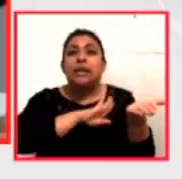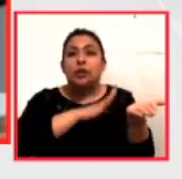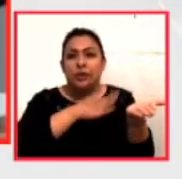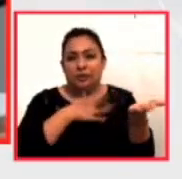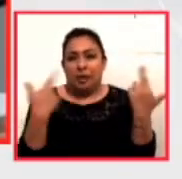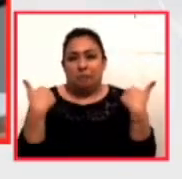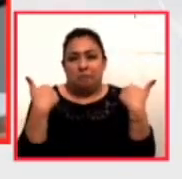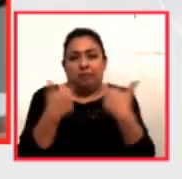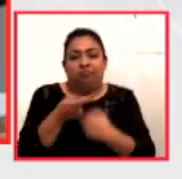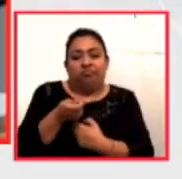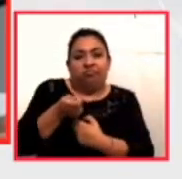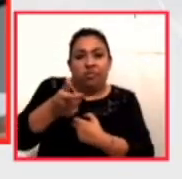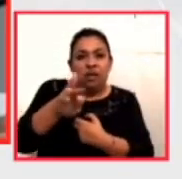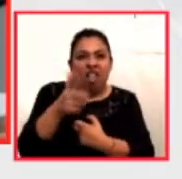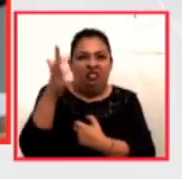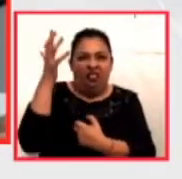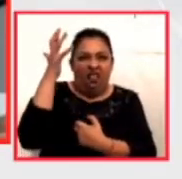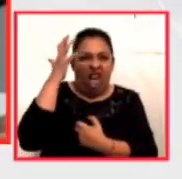la apodaban la Leona,